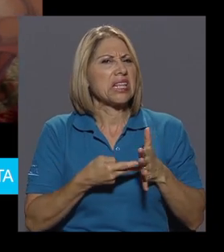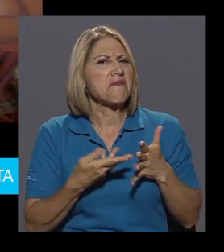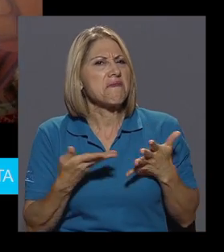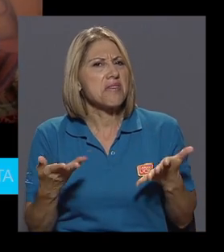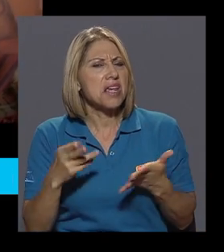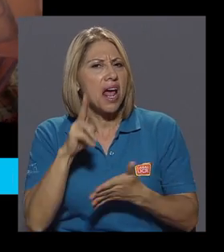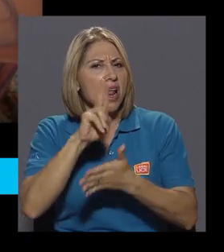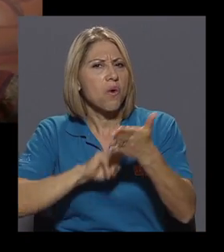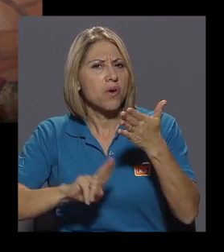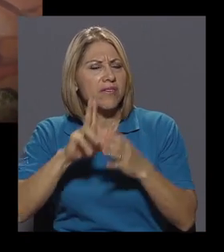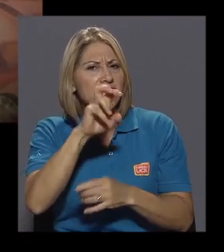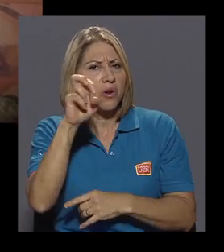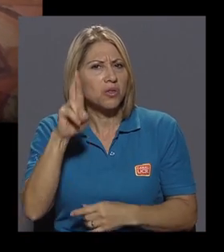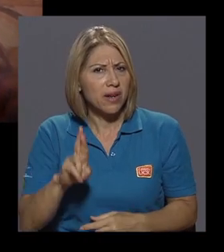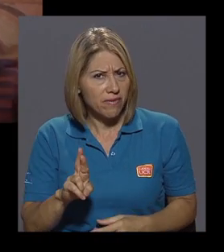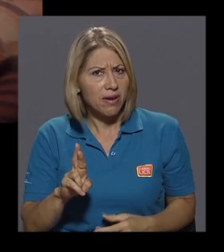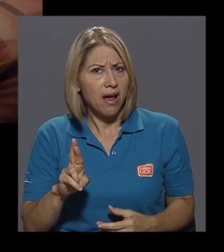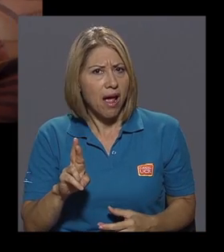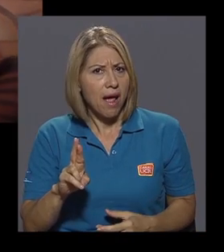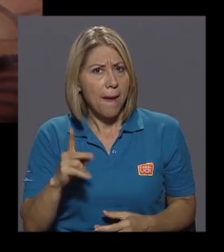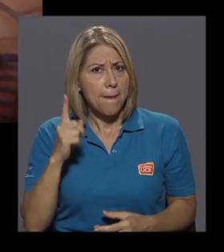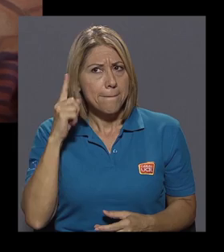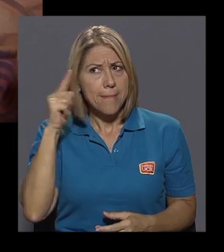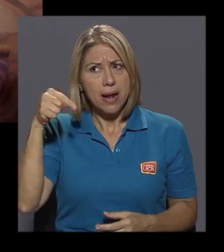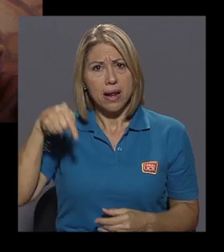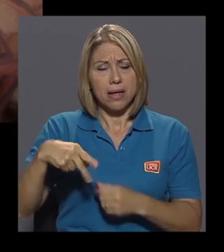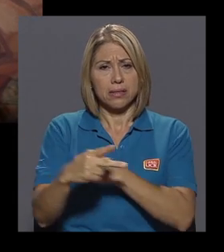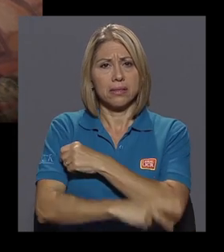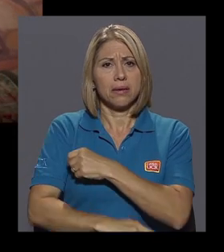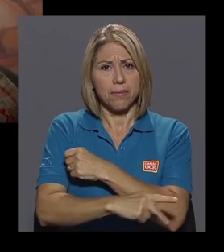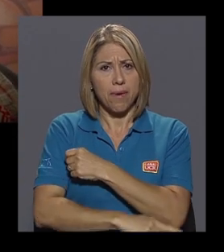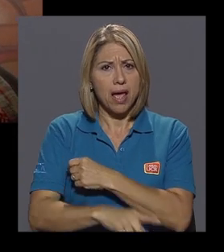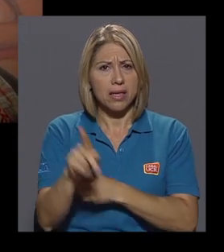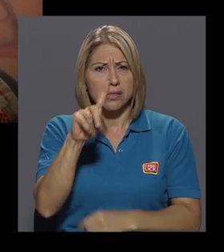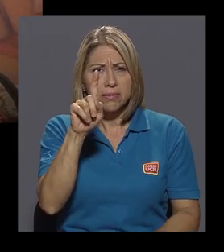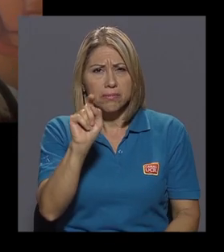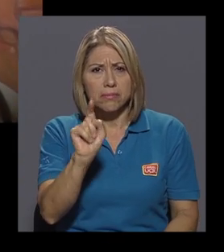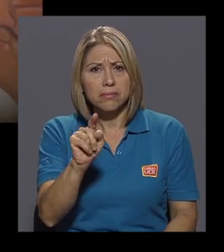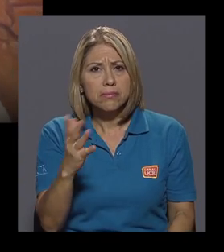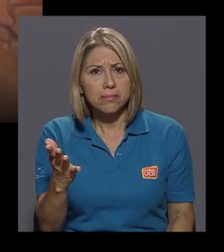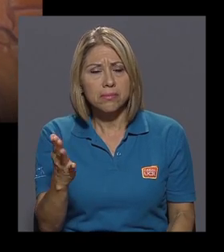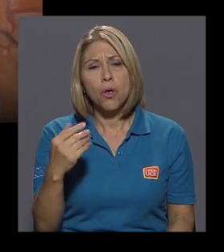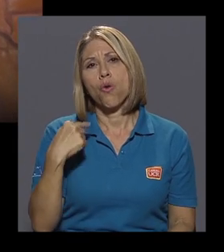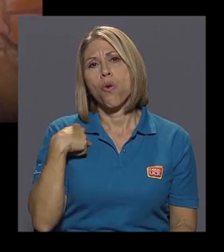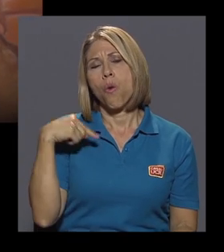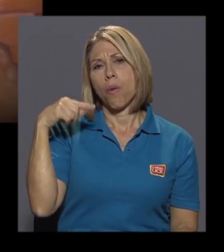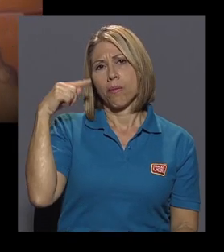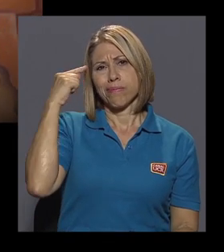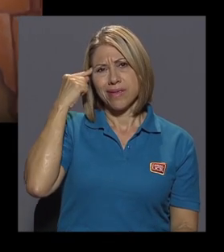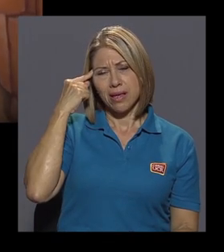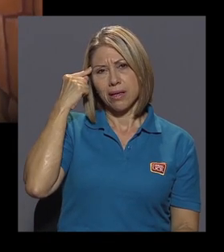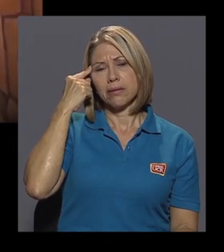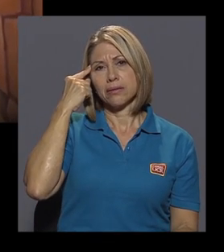la Universidad de Costa Rica para este país. Pienso que es